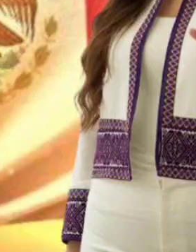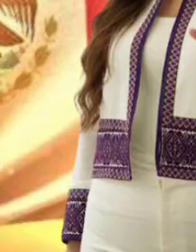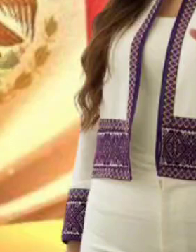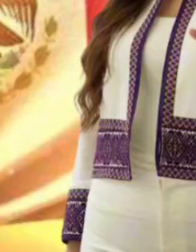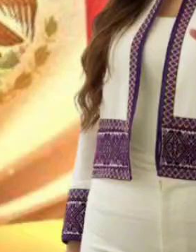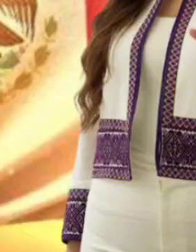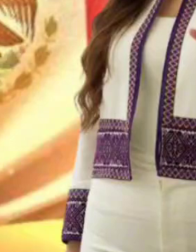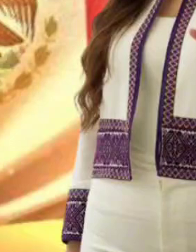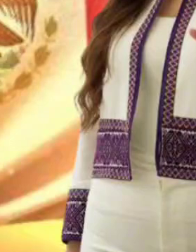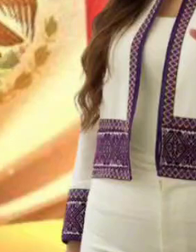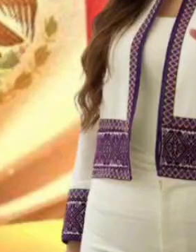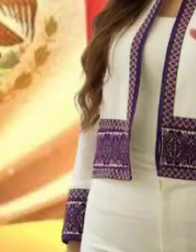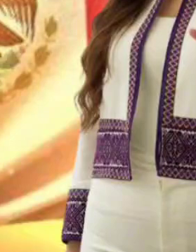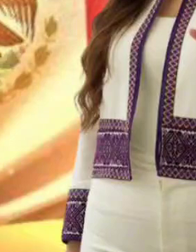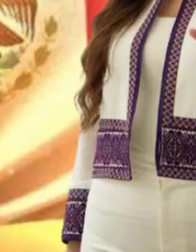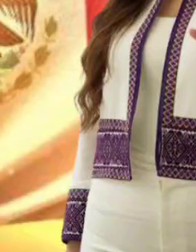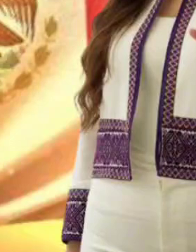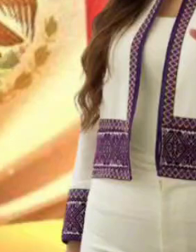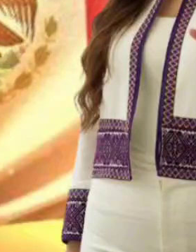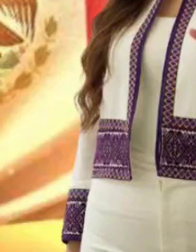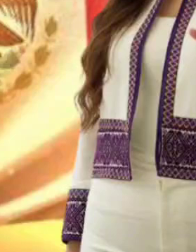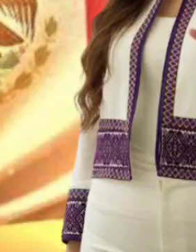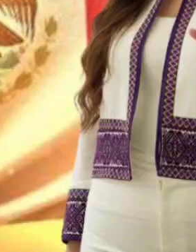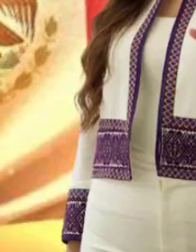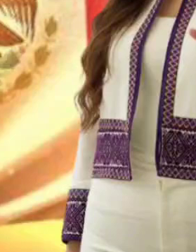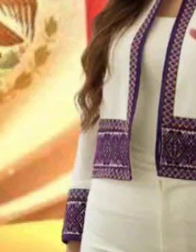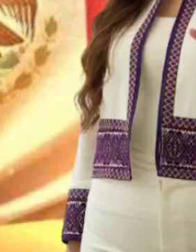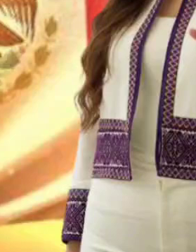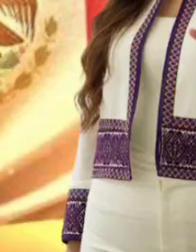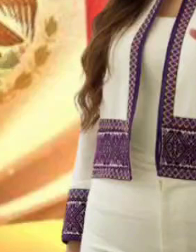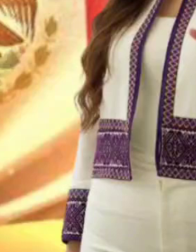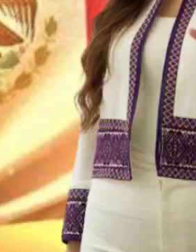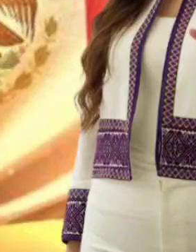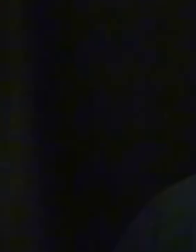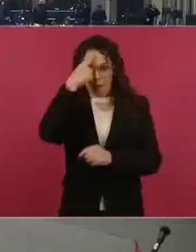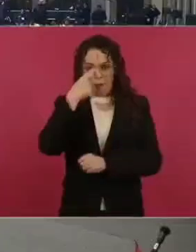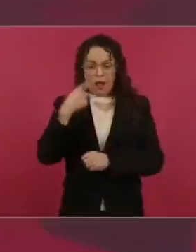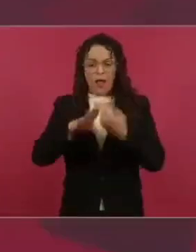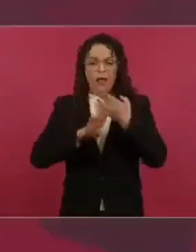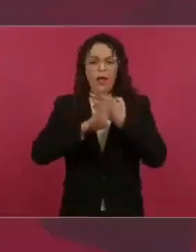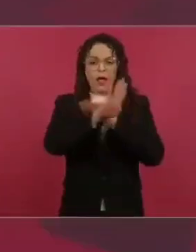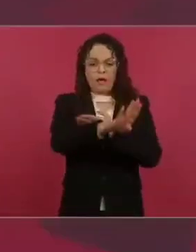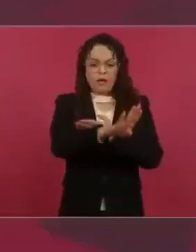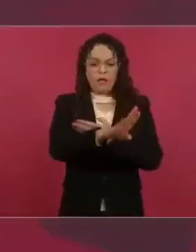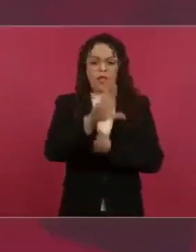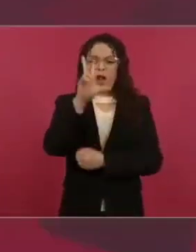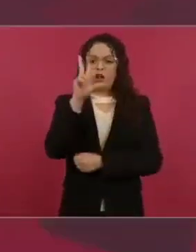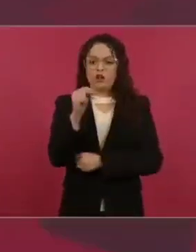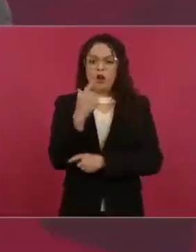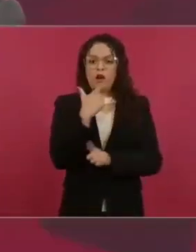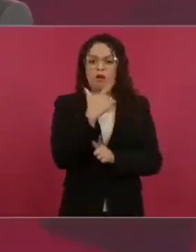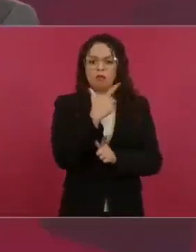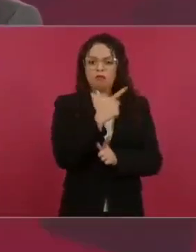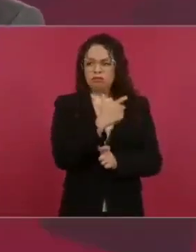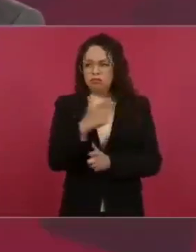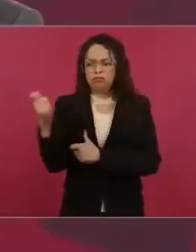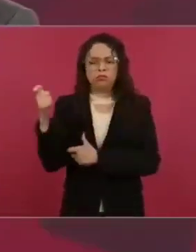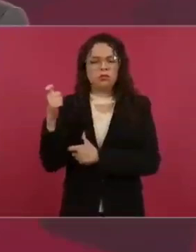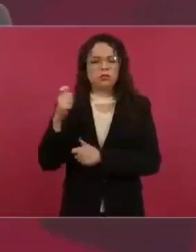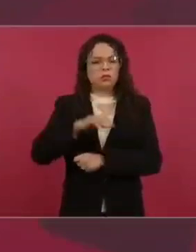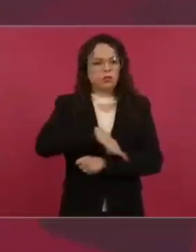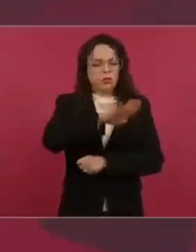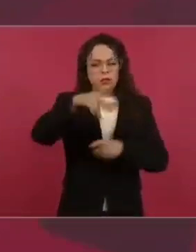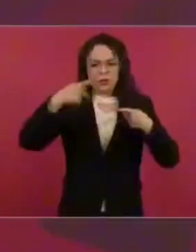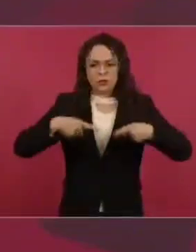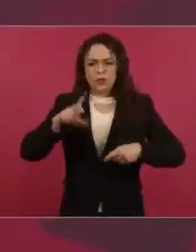estar de acuerdo contigo o no, pero tenemos dificultad para filtrar. Gracias. Al contrario, muchísimas gracias. Así es. Steve tiene la razón. Mira,